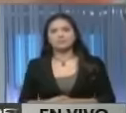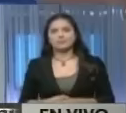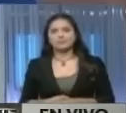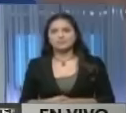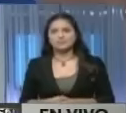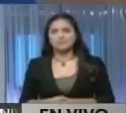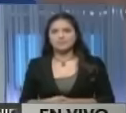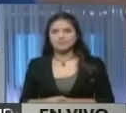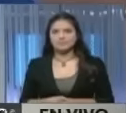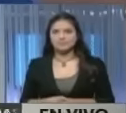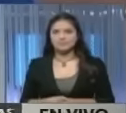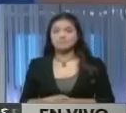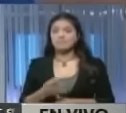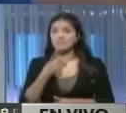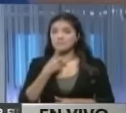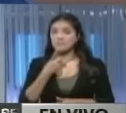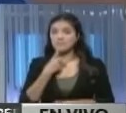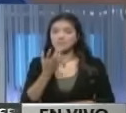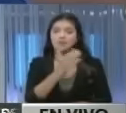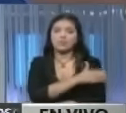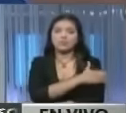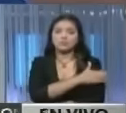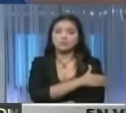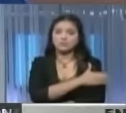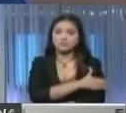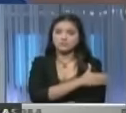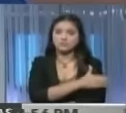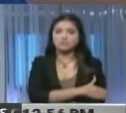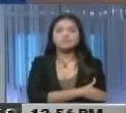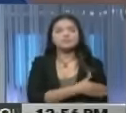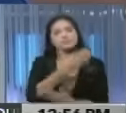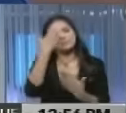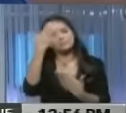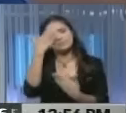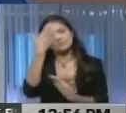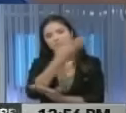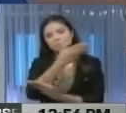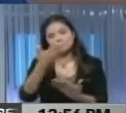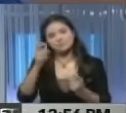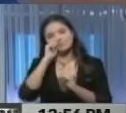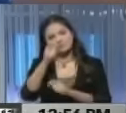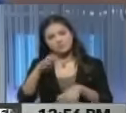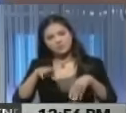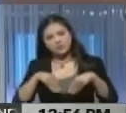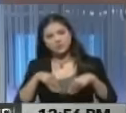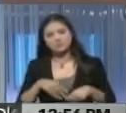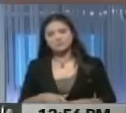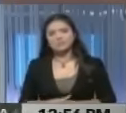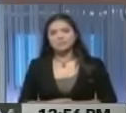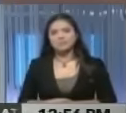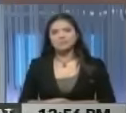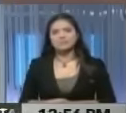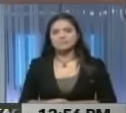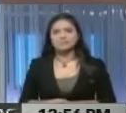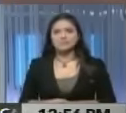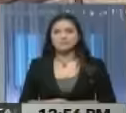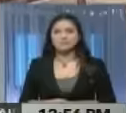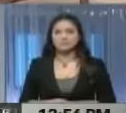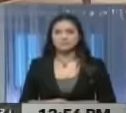a la manifestación opositora, enviarles un saludo de reconocimiento.